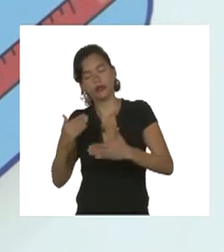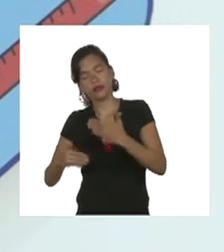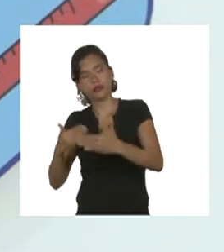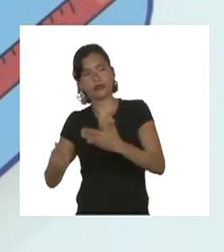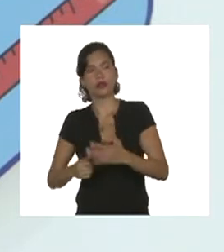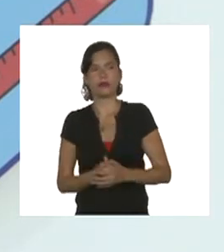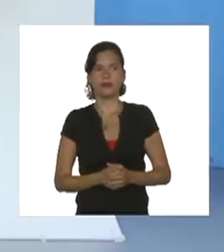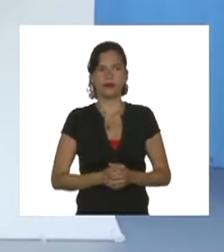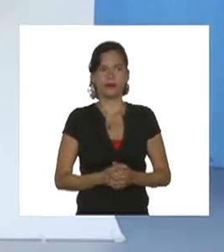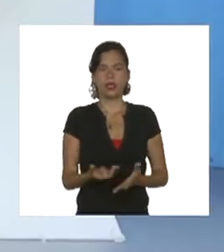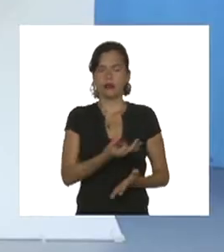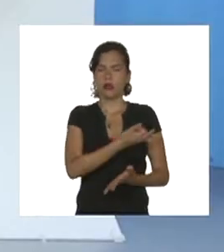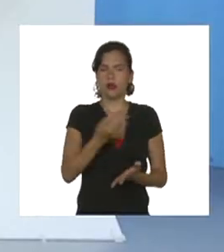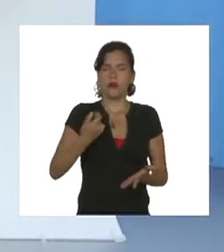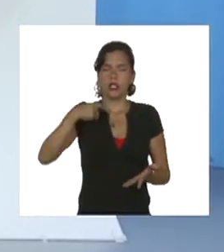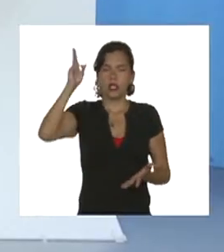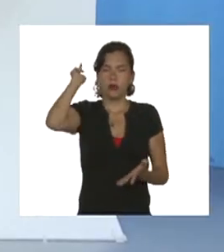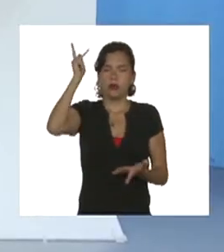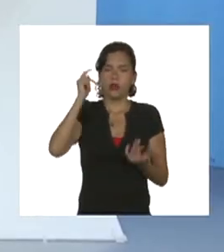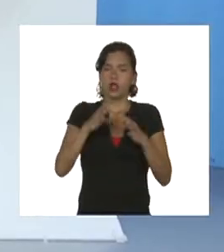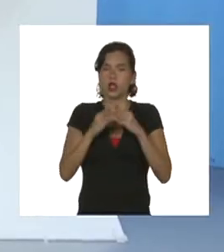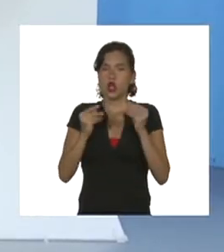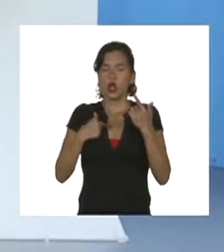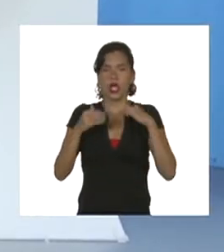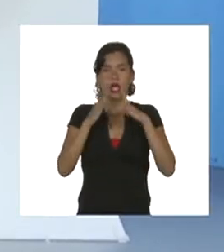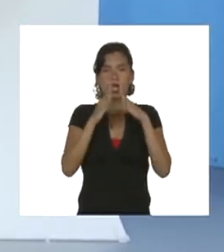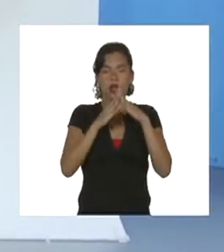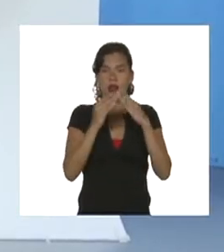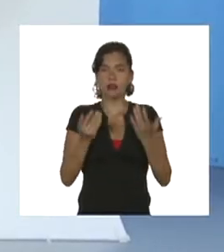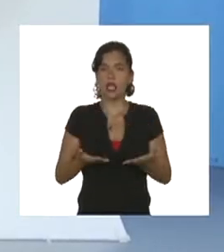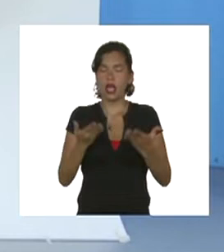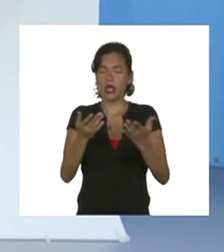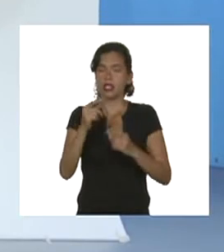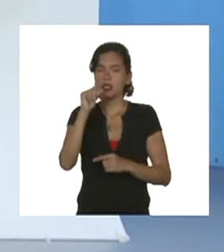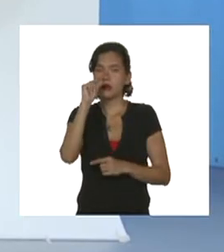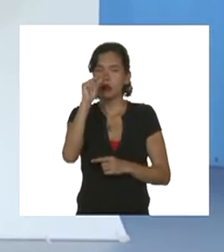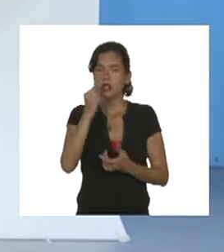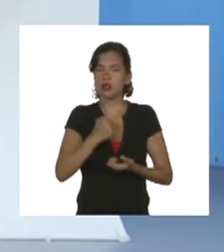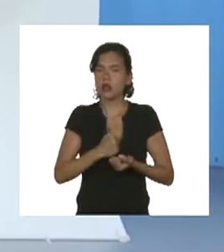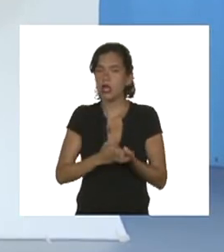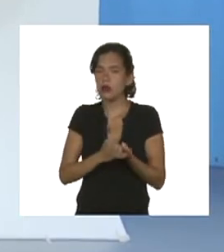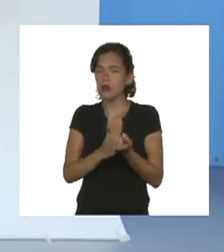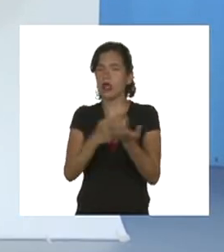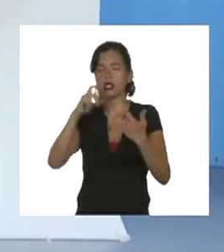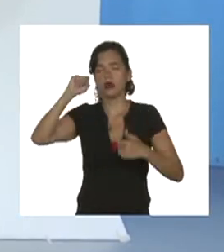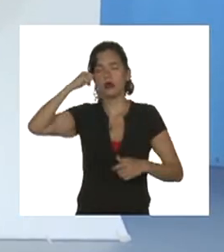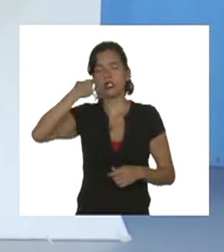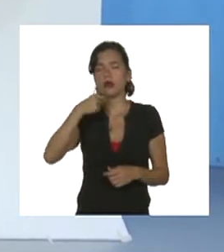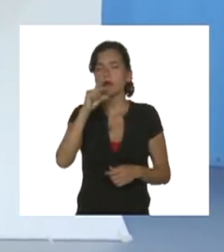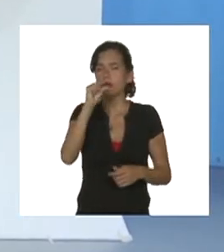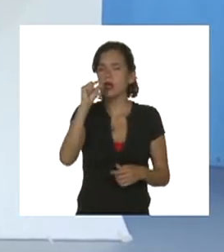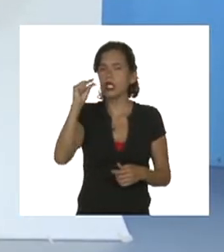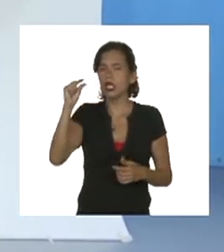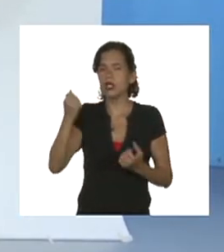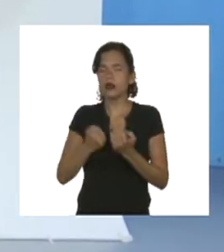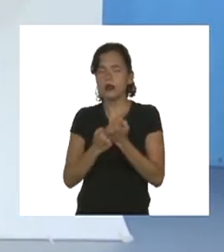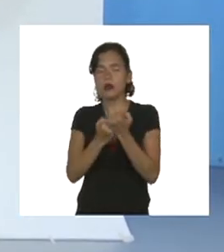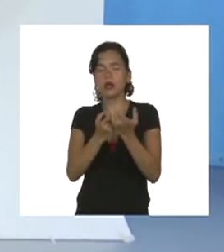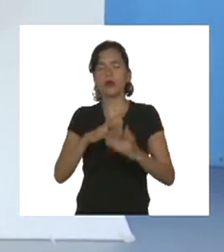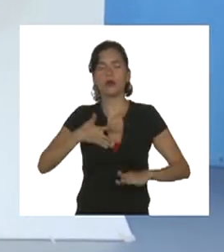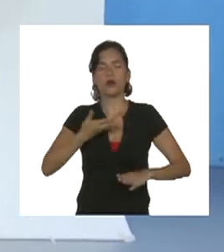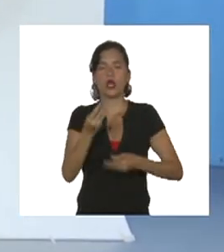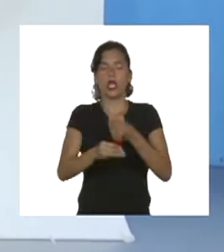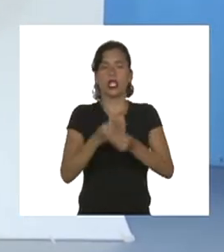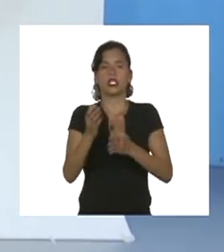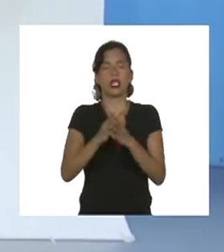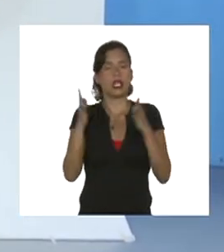sucesivamente. Excelente, Heiler. Entonces, todos en casa aportar ese granito de arena. Recuerden que son pequeños aportes, pero pueden hacer grandes